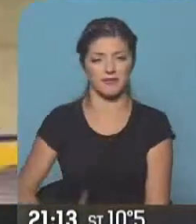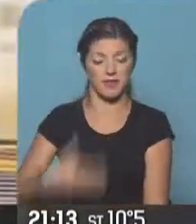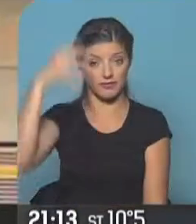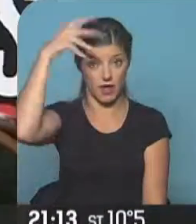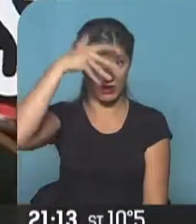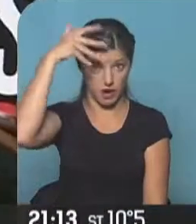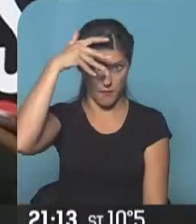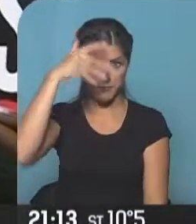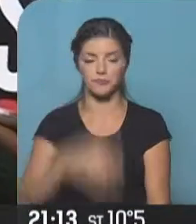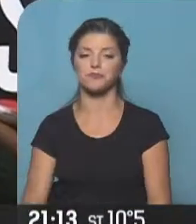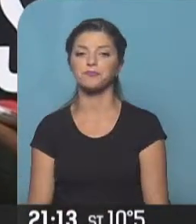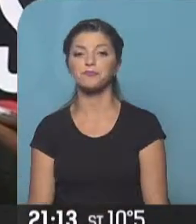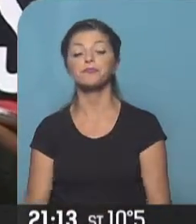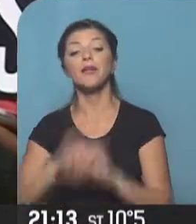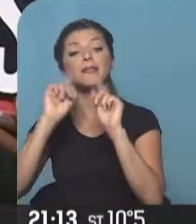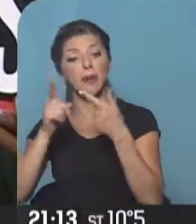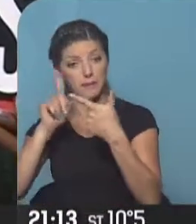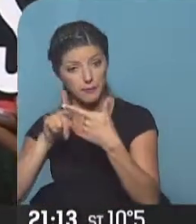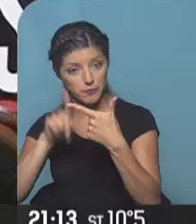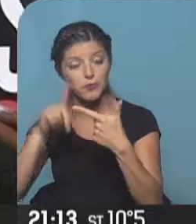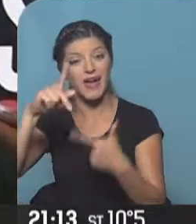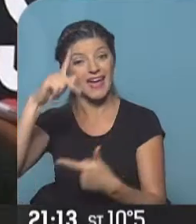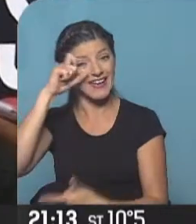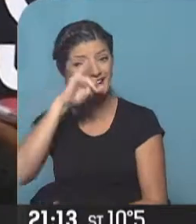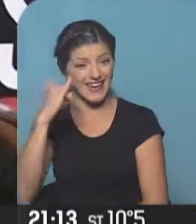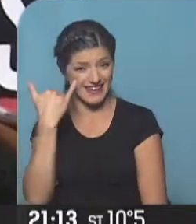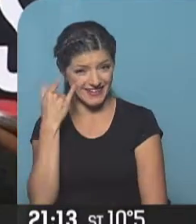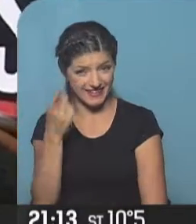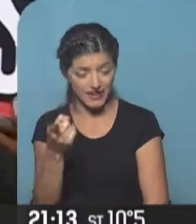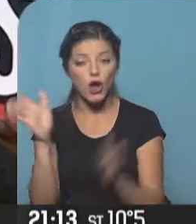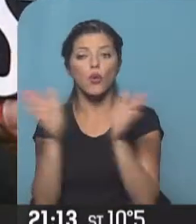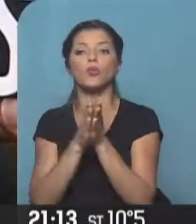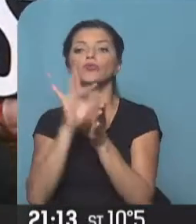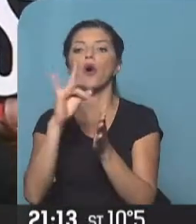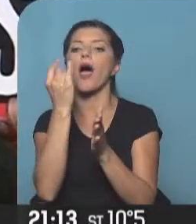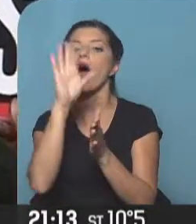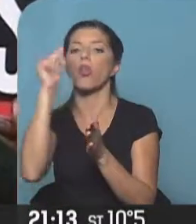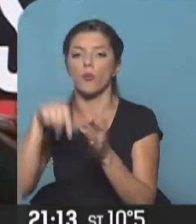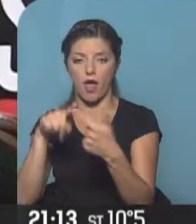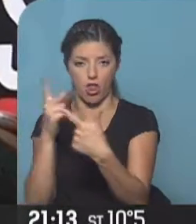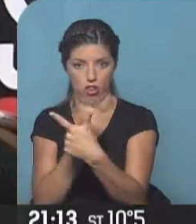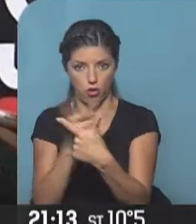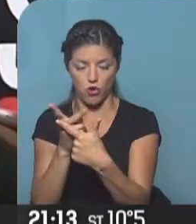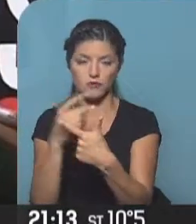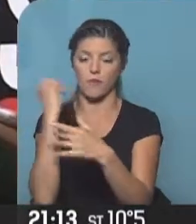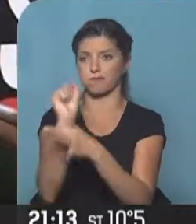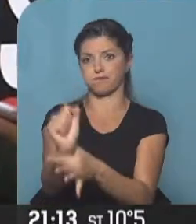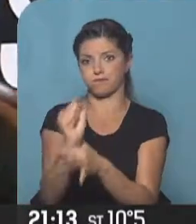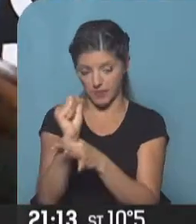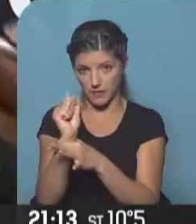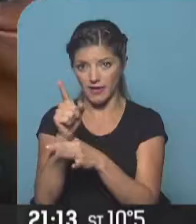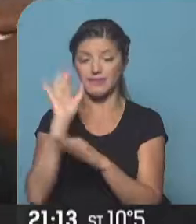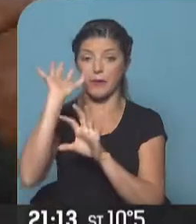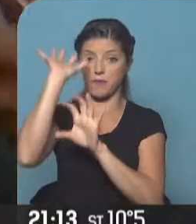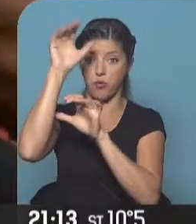también se sumó fue Stephen Curry, junto con Kevin Durant, una de las grandes estrellas de Golden State Warriors,